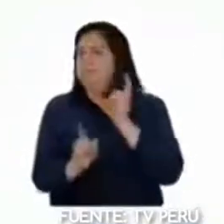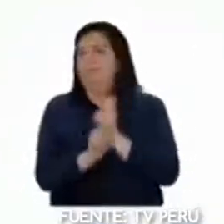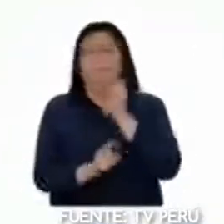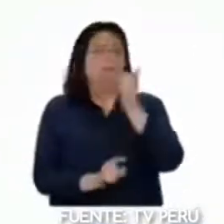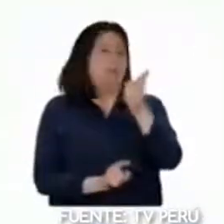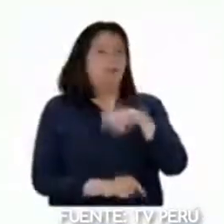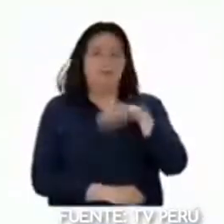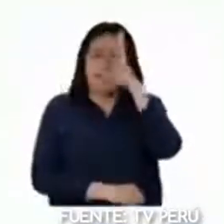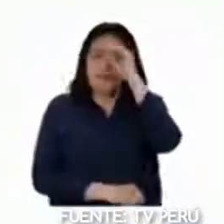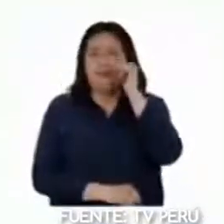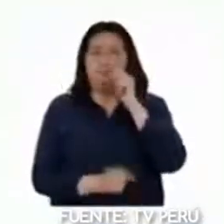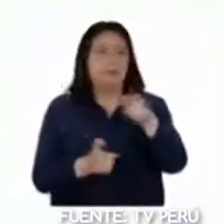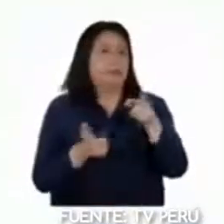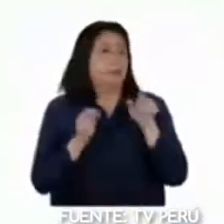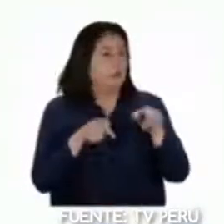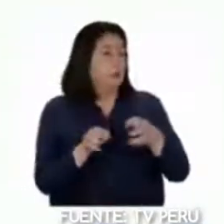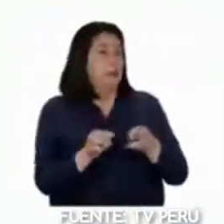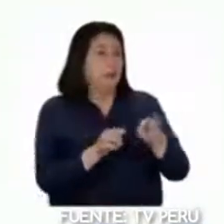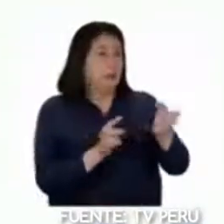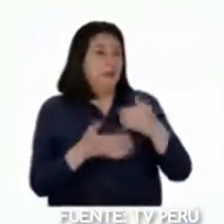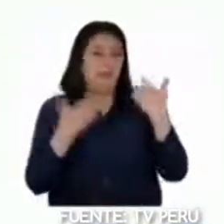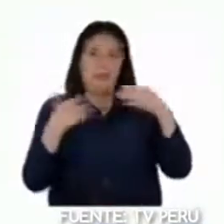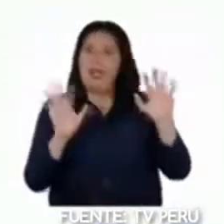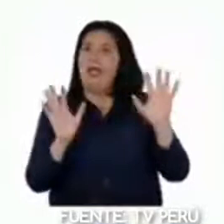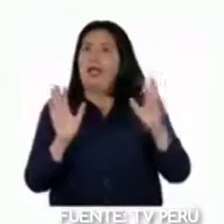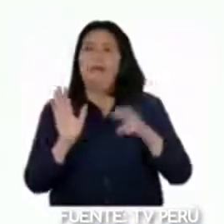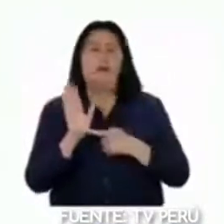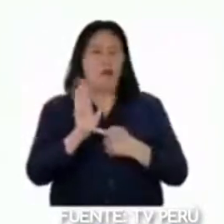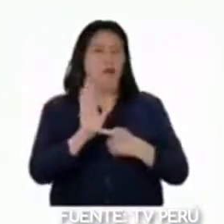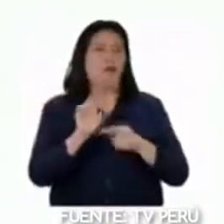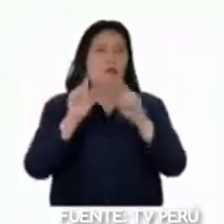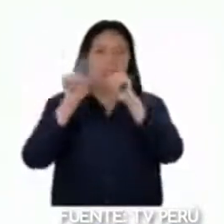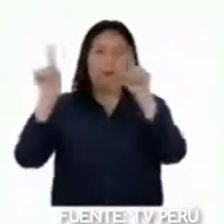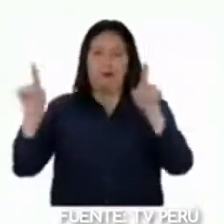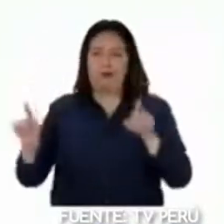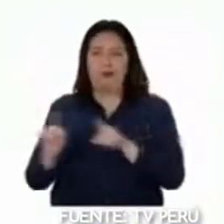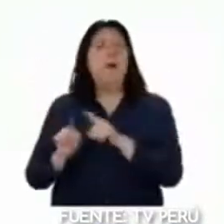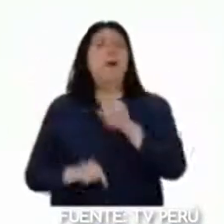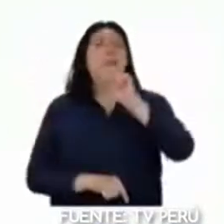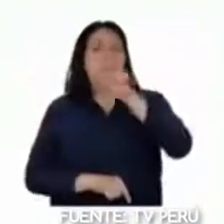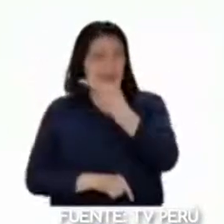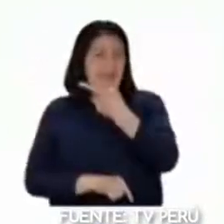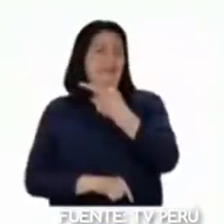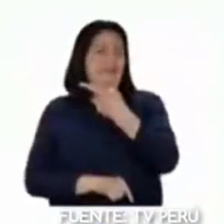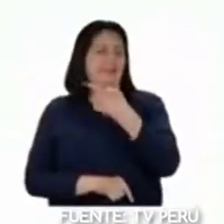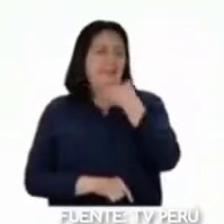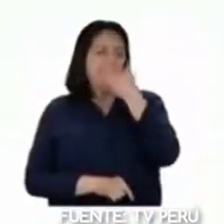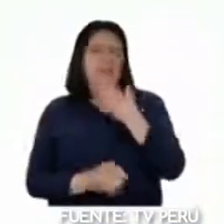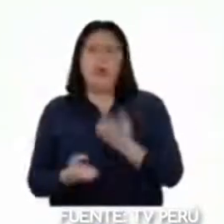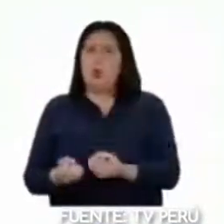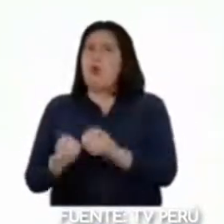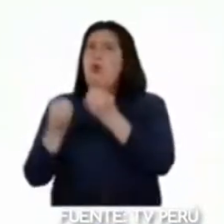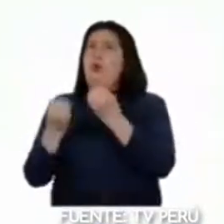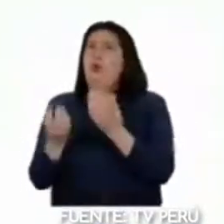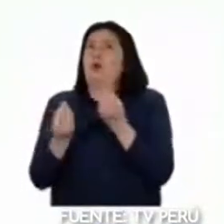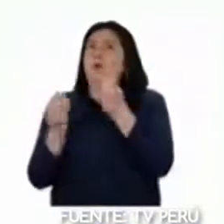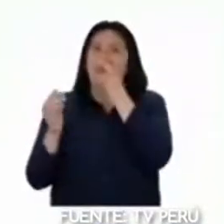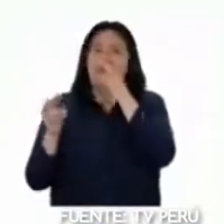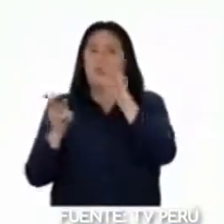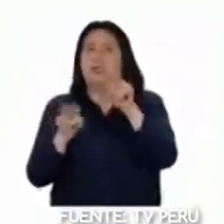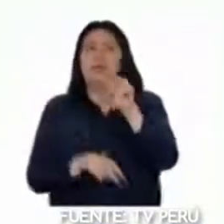Genial, chicos y chicas. De esa forma, ya hemos representado 1000 manzanas. ¿Y cómo se verían 10.000